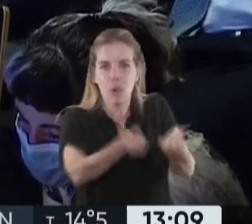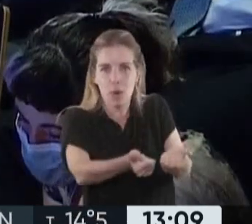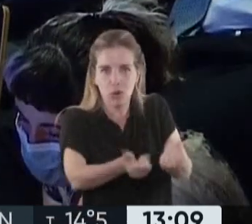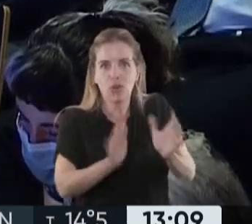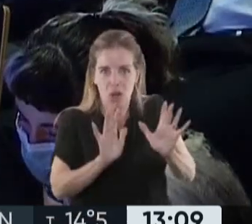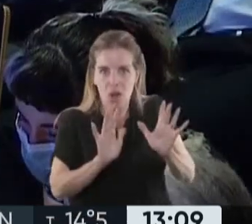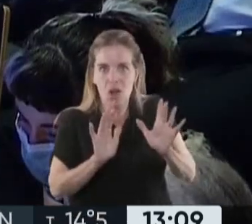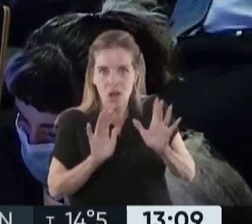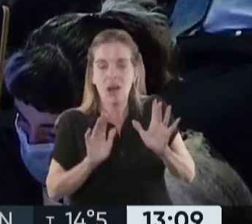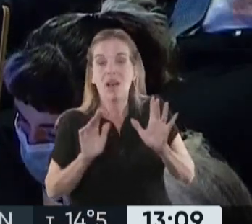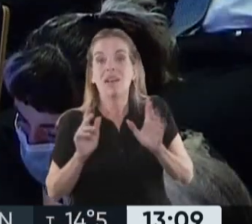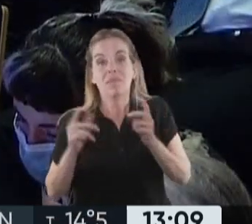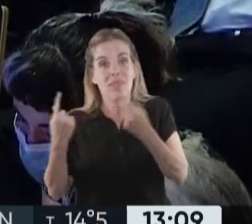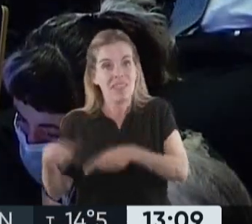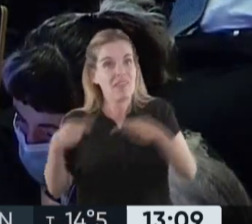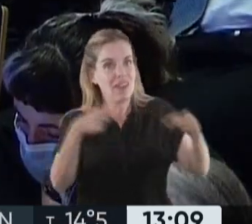Y el